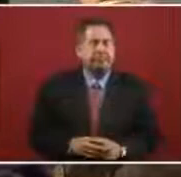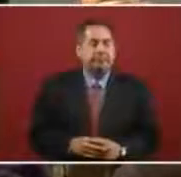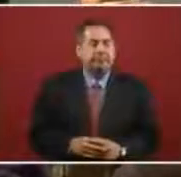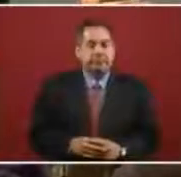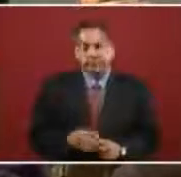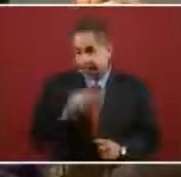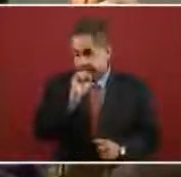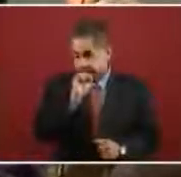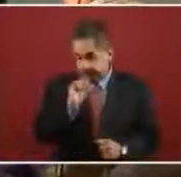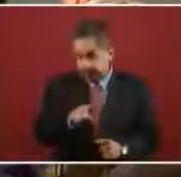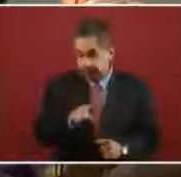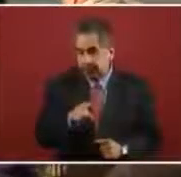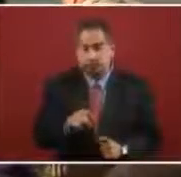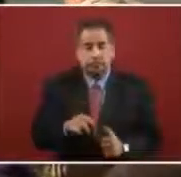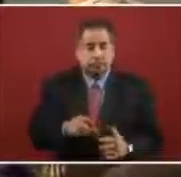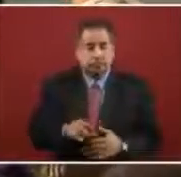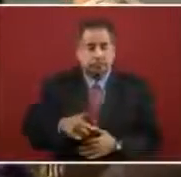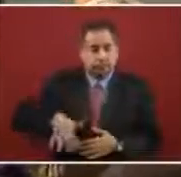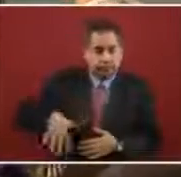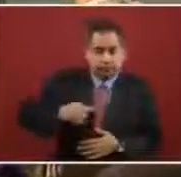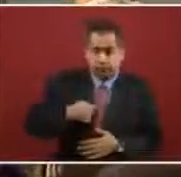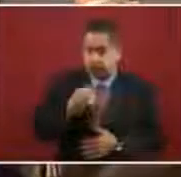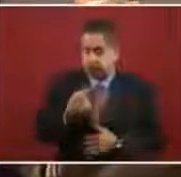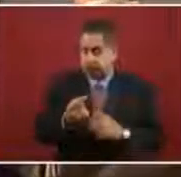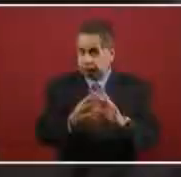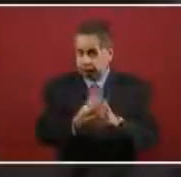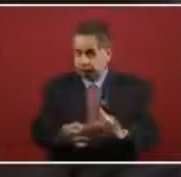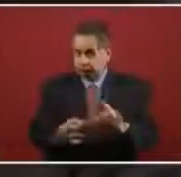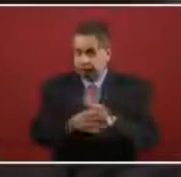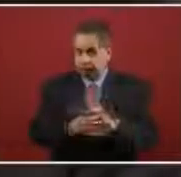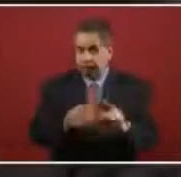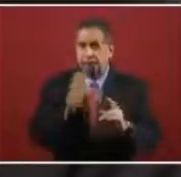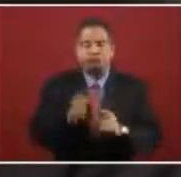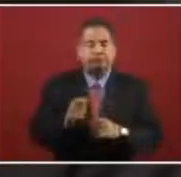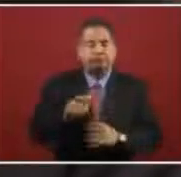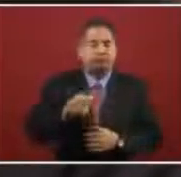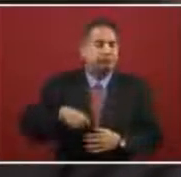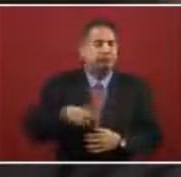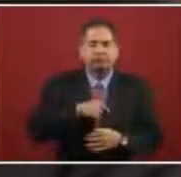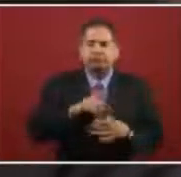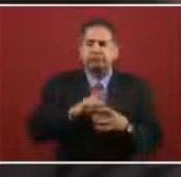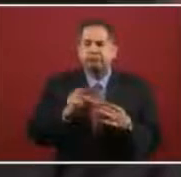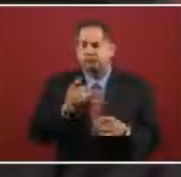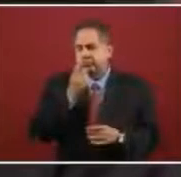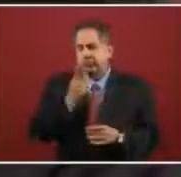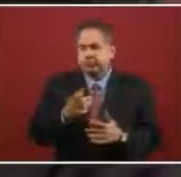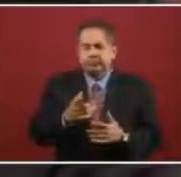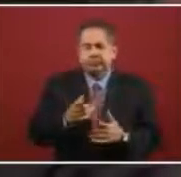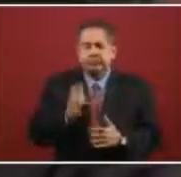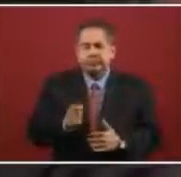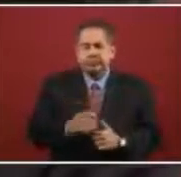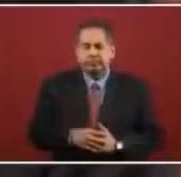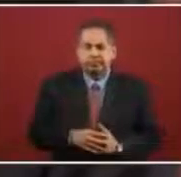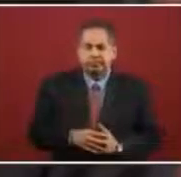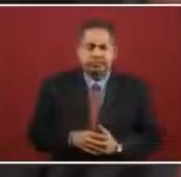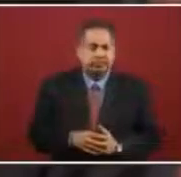También esto que les estoy comentando lo estamos